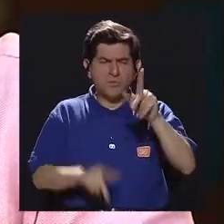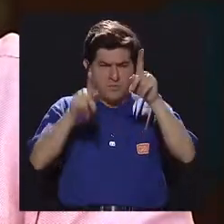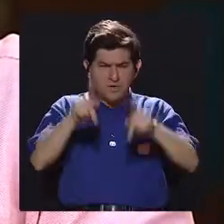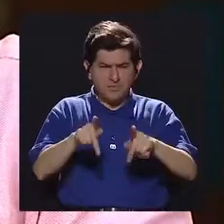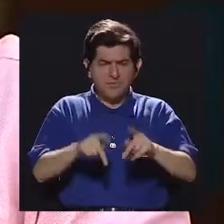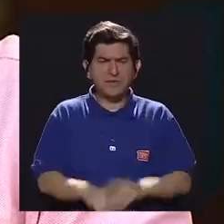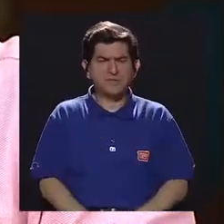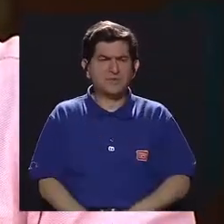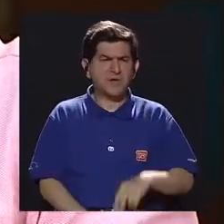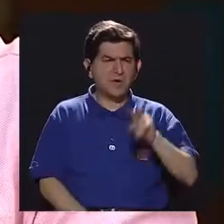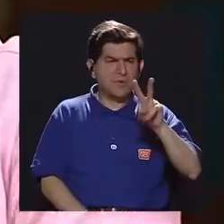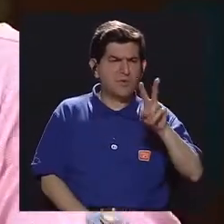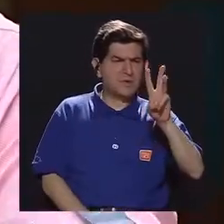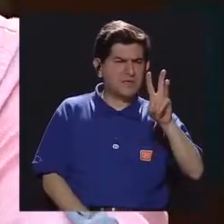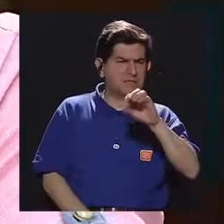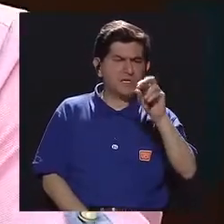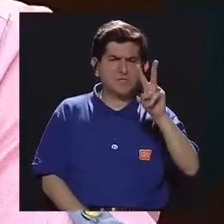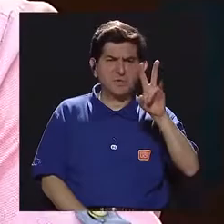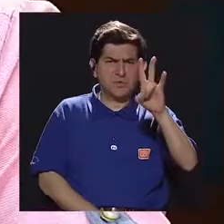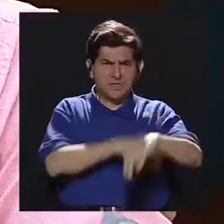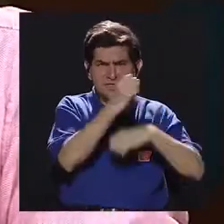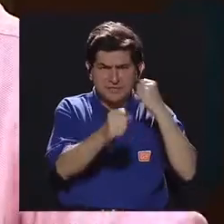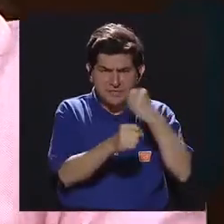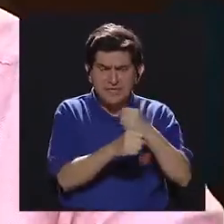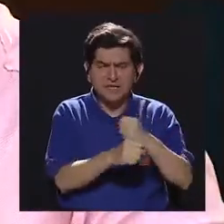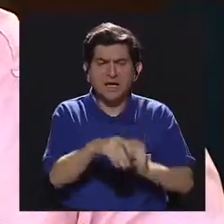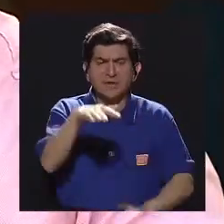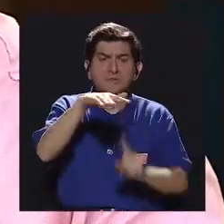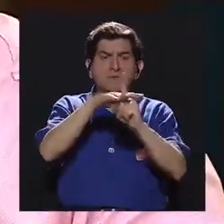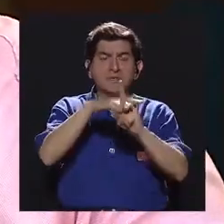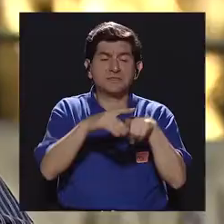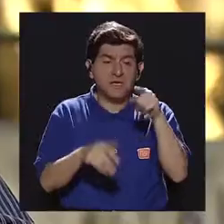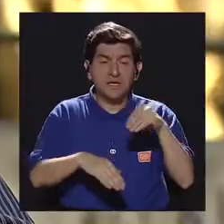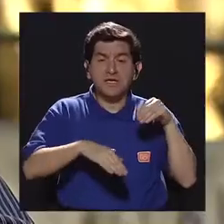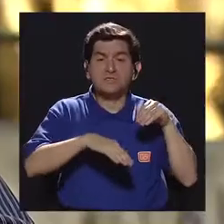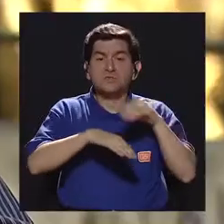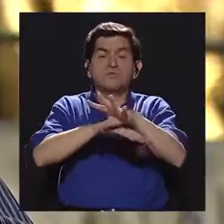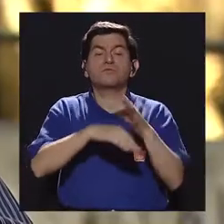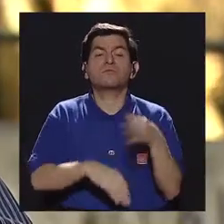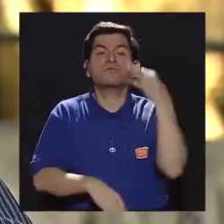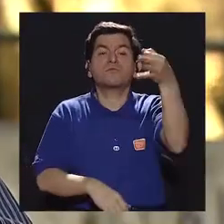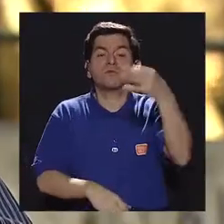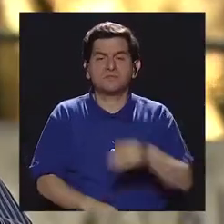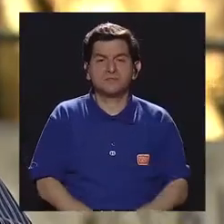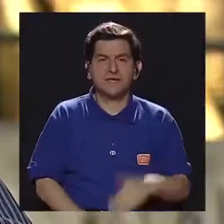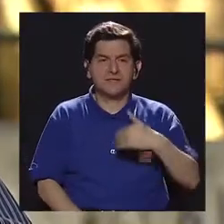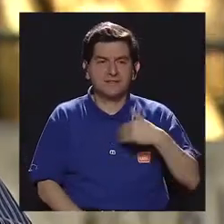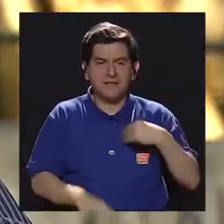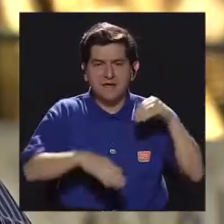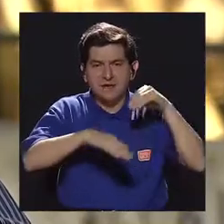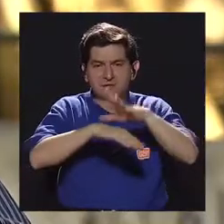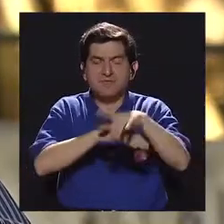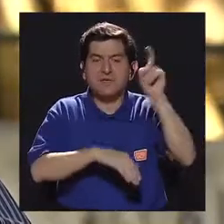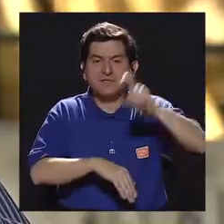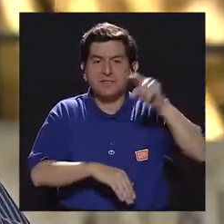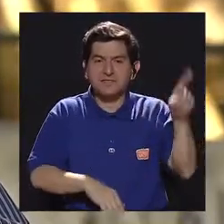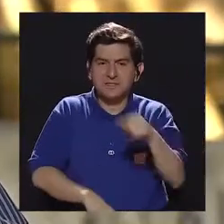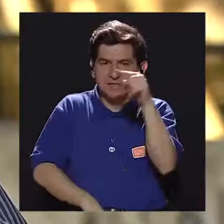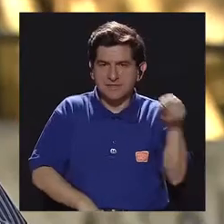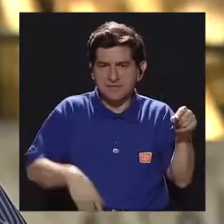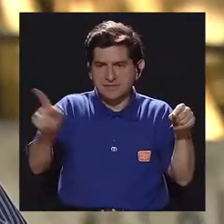mío le salieron 26, 27 años. ¿Esto tendría repercusiones a futuro? Mira, tiene repercusiones si es